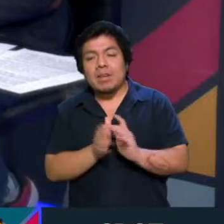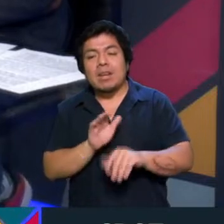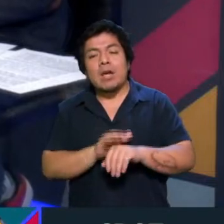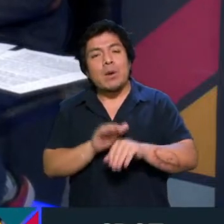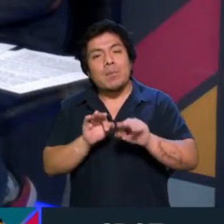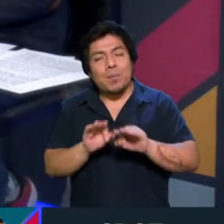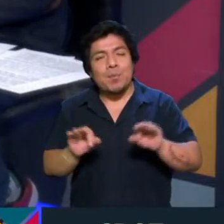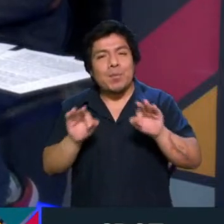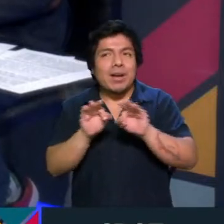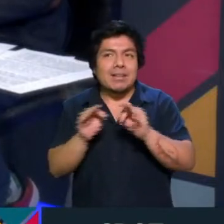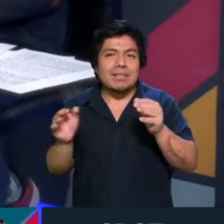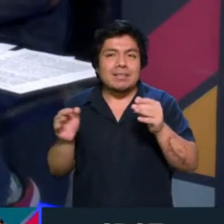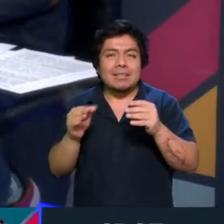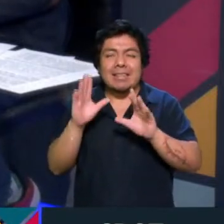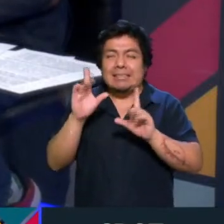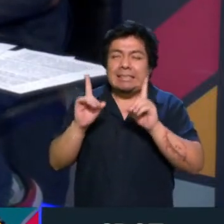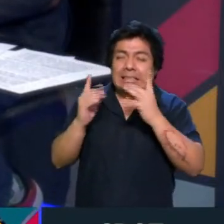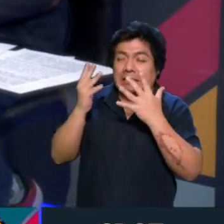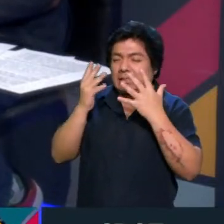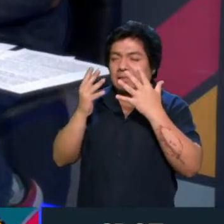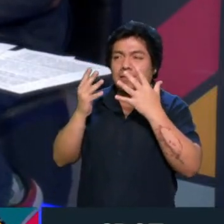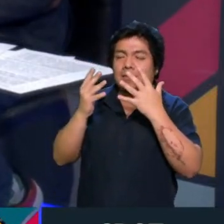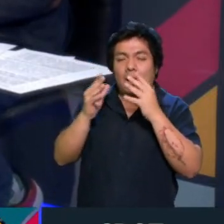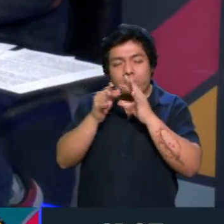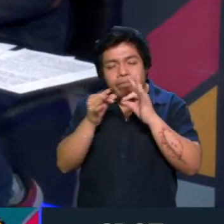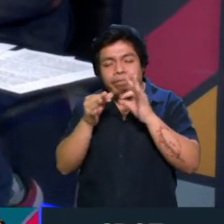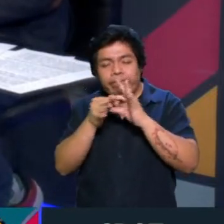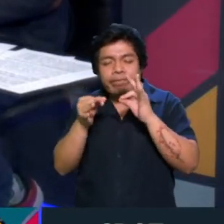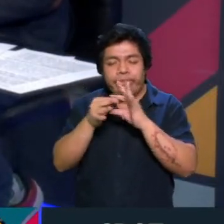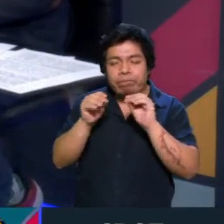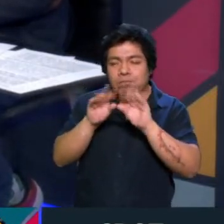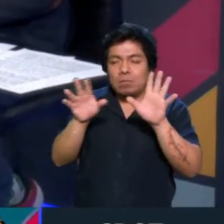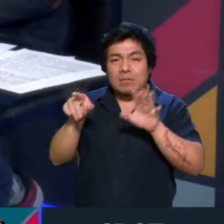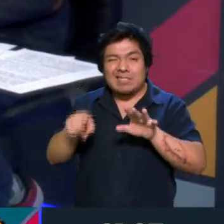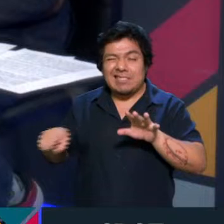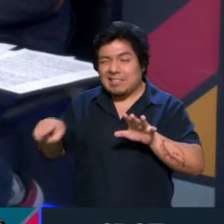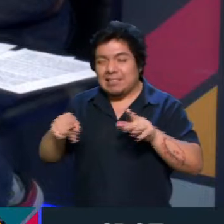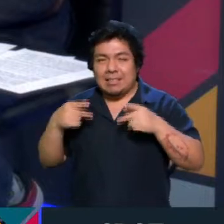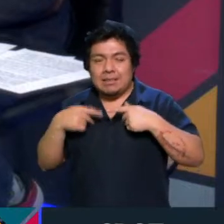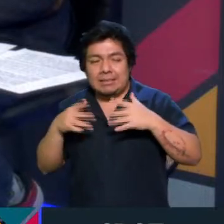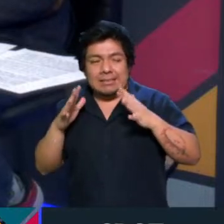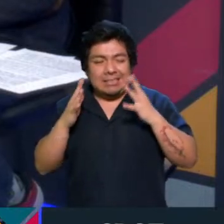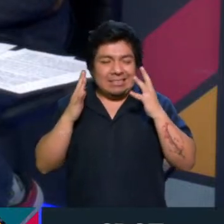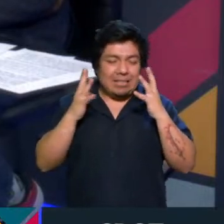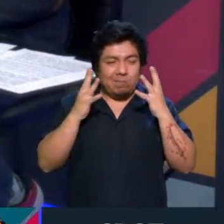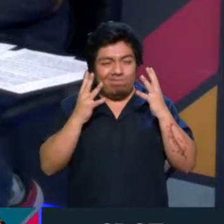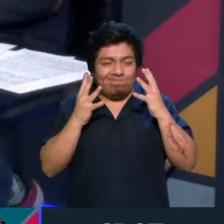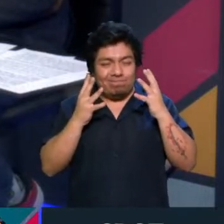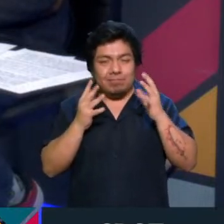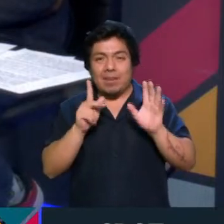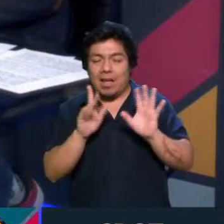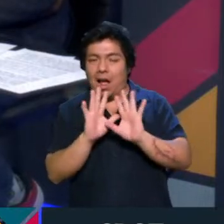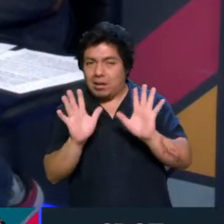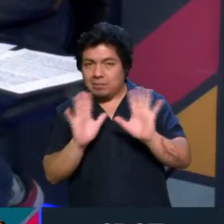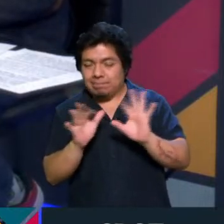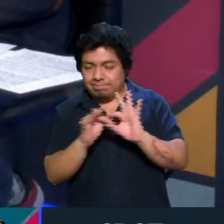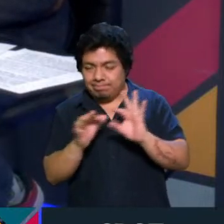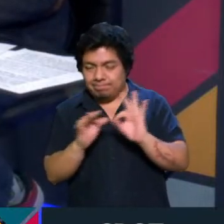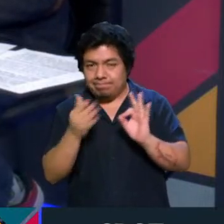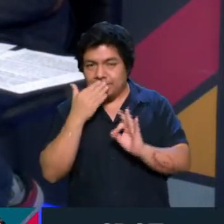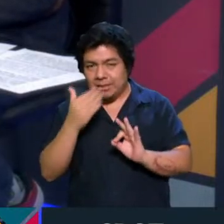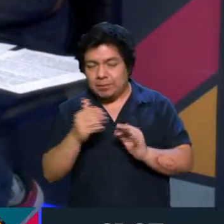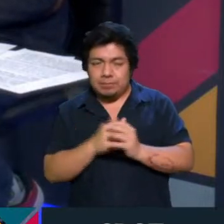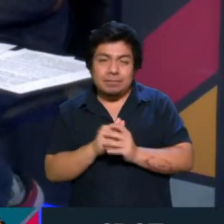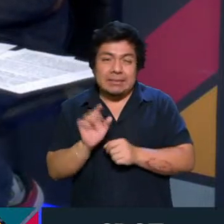todo disipar todo este tipo de dudas que hay veces que a los ciudadanos de pie no nos queda muy claro, justamente cuando se